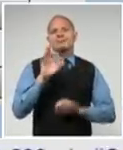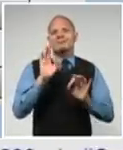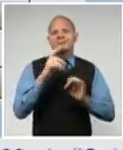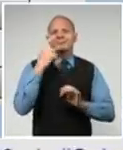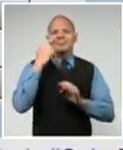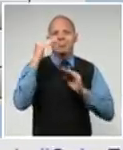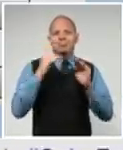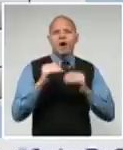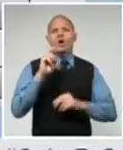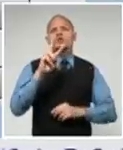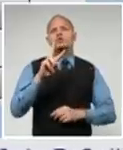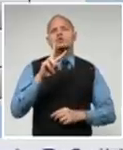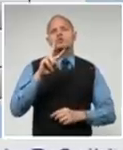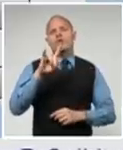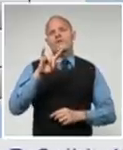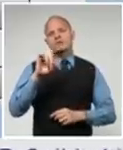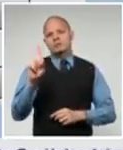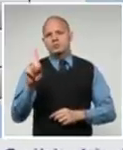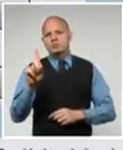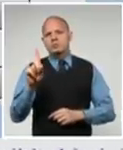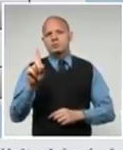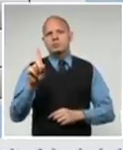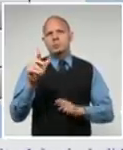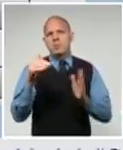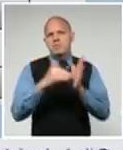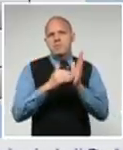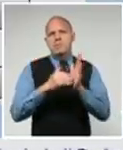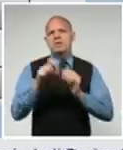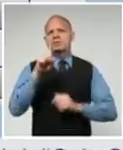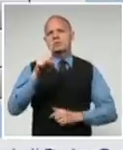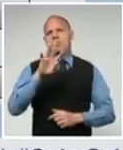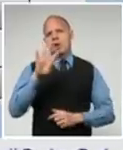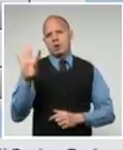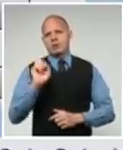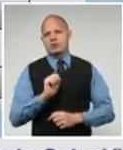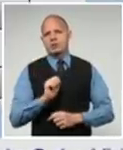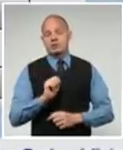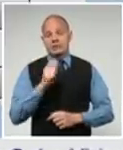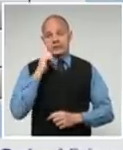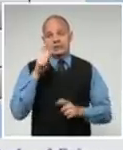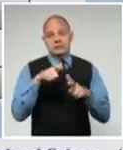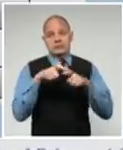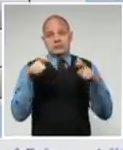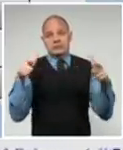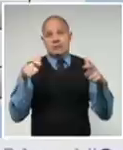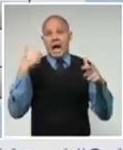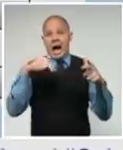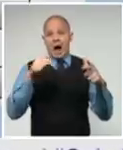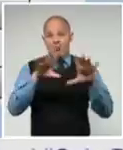291.144, importante número, que hace que ya estemos en